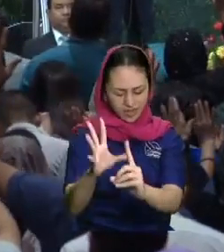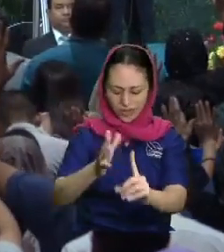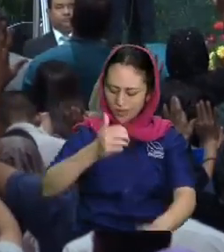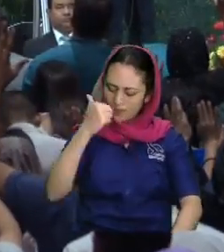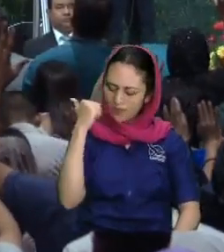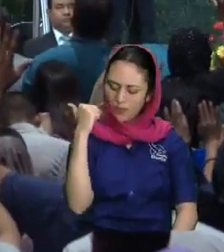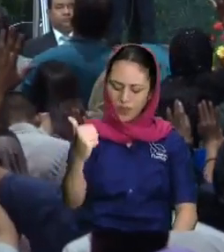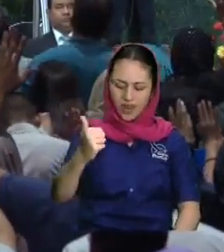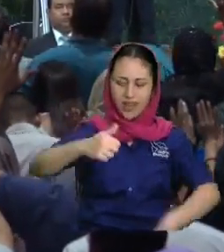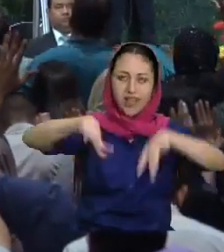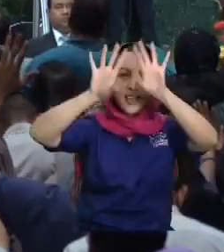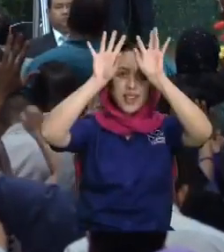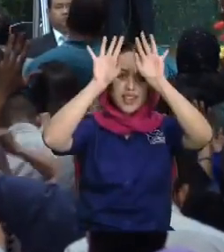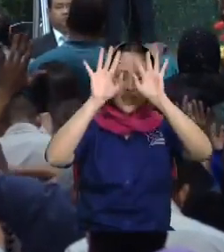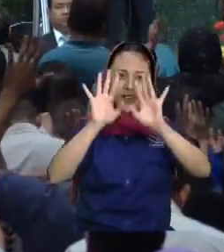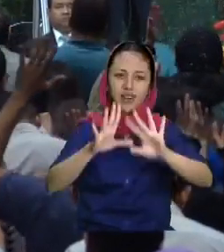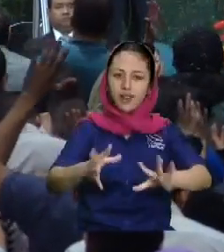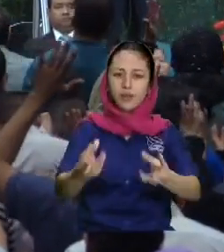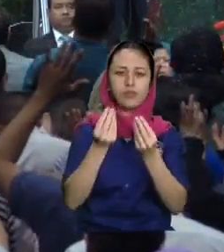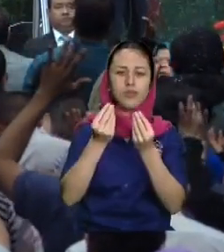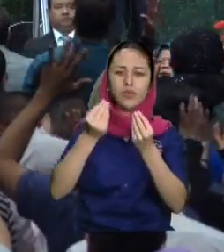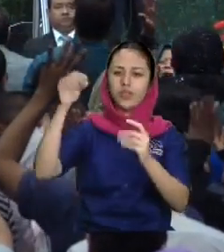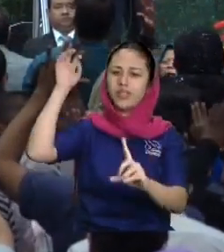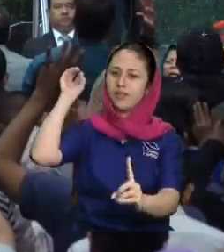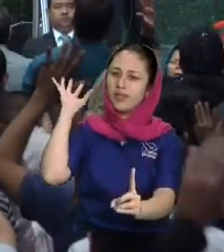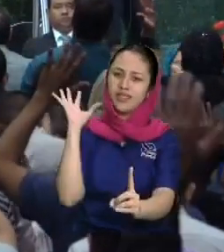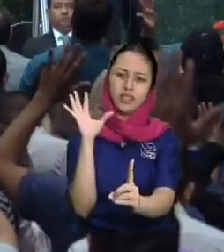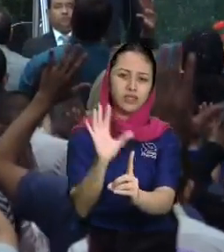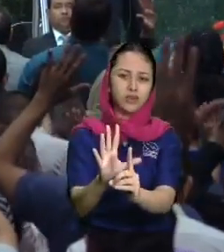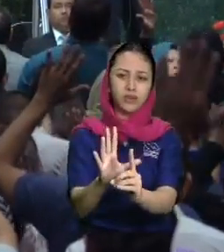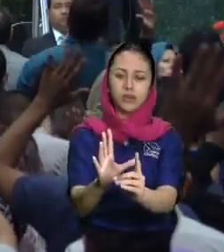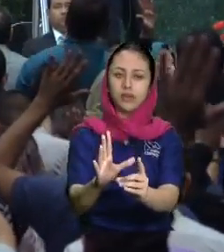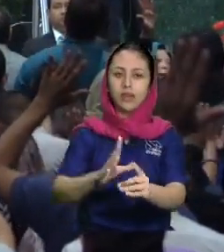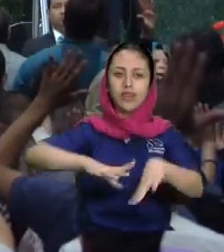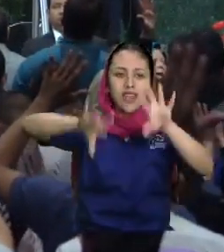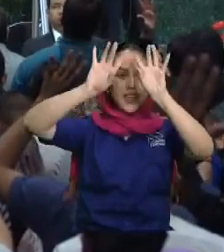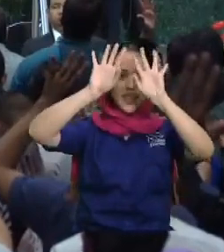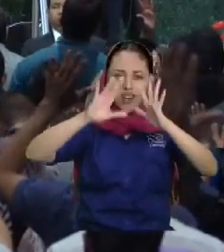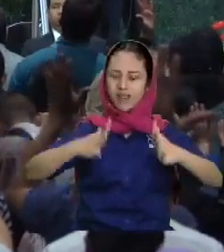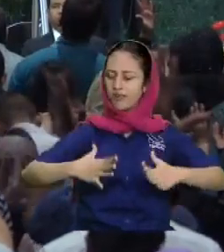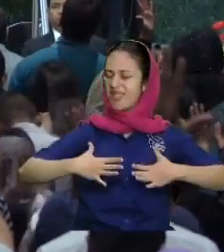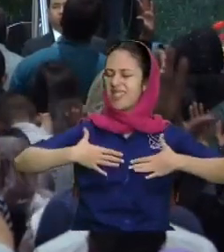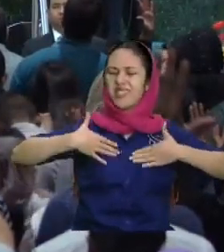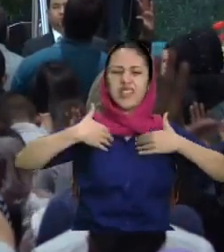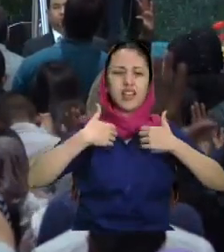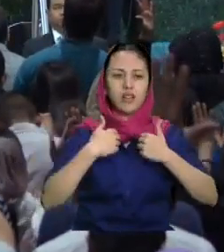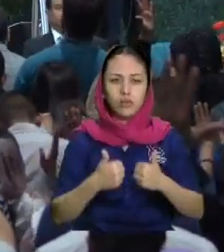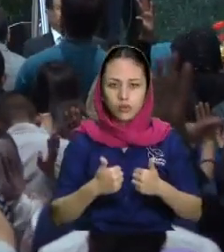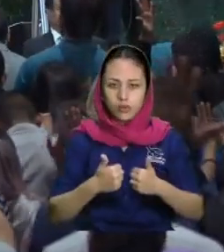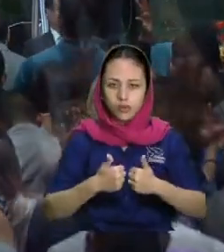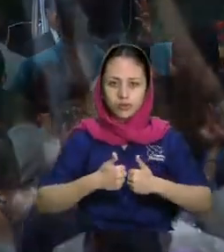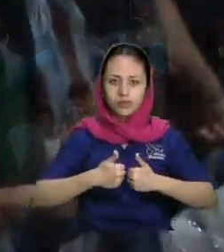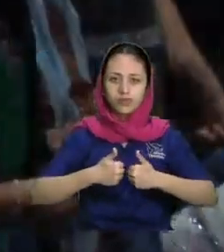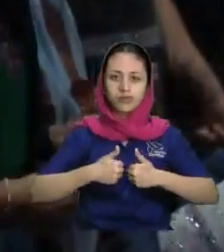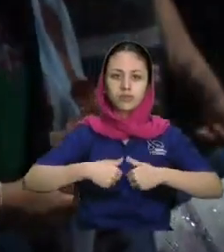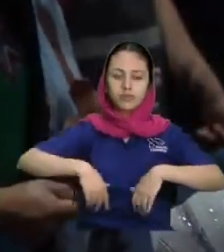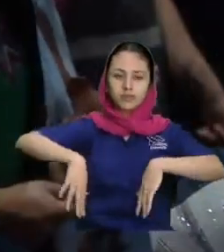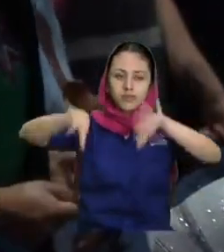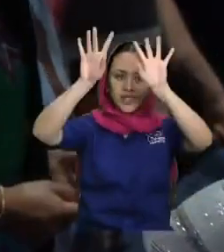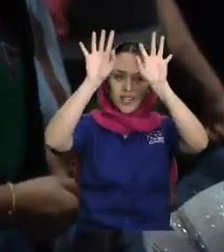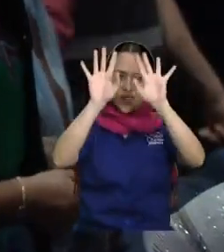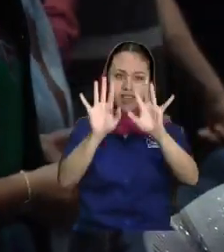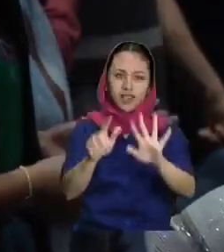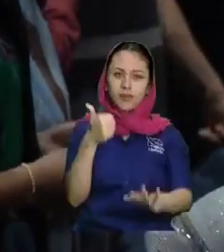bueno, abundancia de todo lo bueno, abundancia de salud, abundancia de prosperidad